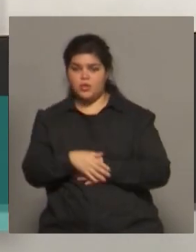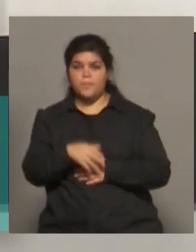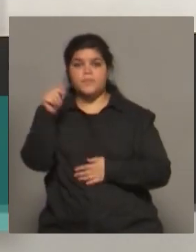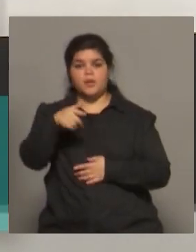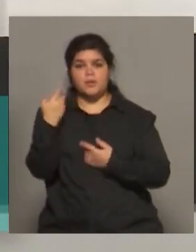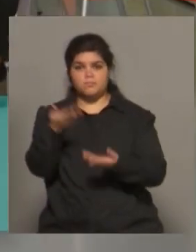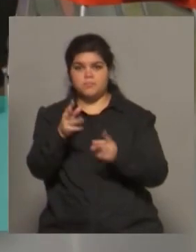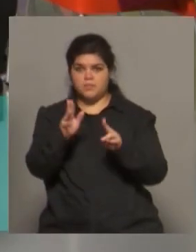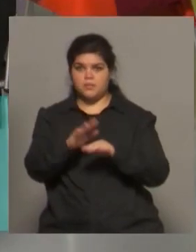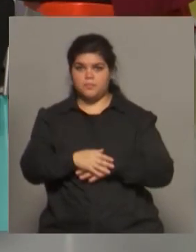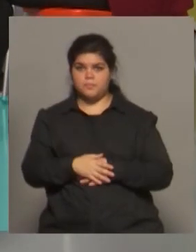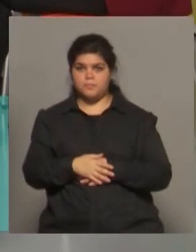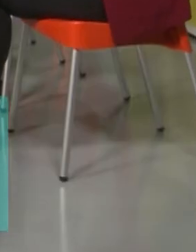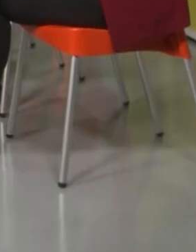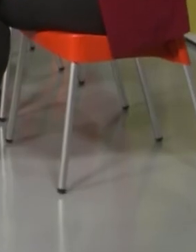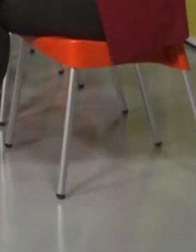volvemos con más.